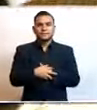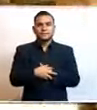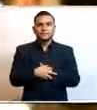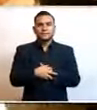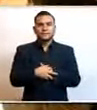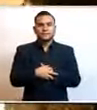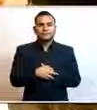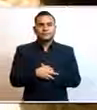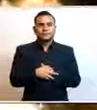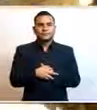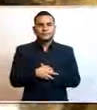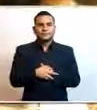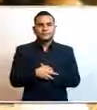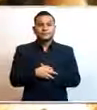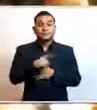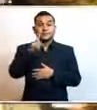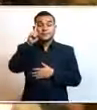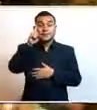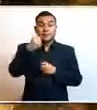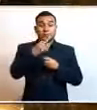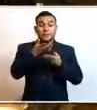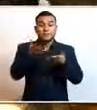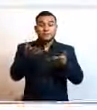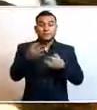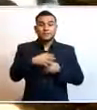Dios me lo bendiga, oiga, se lo va a ayudar a que le haga.